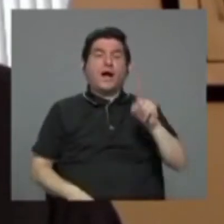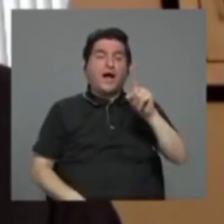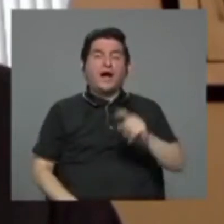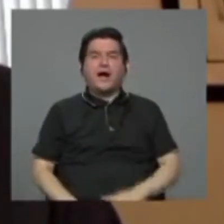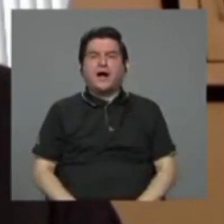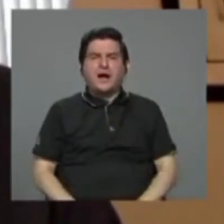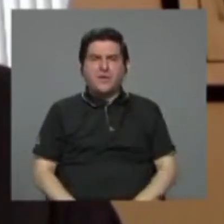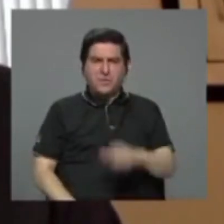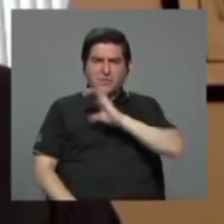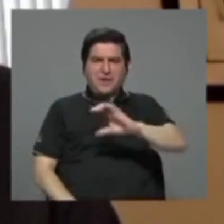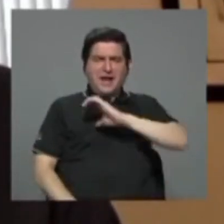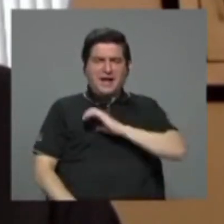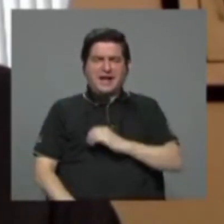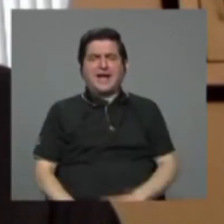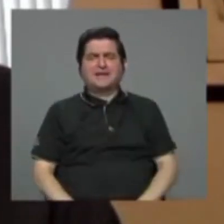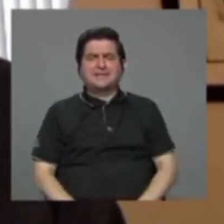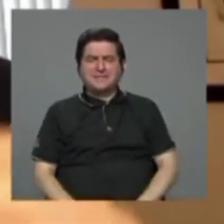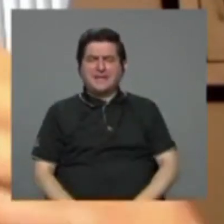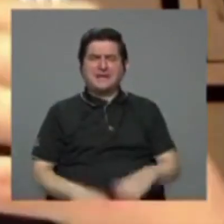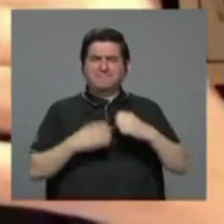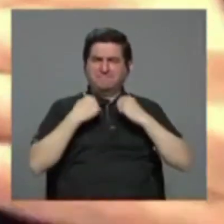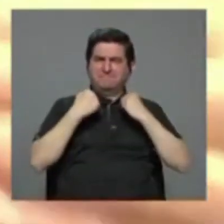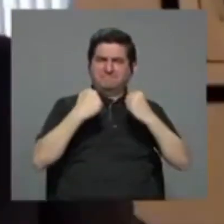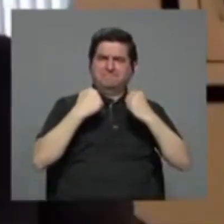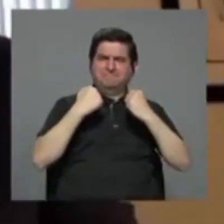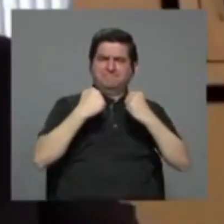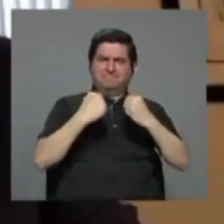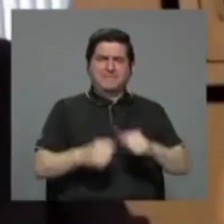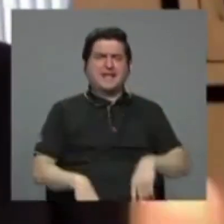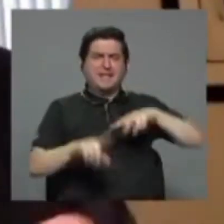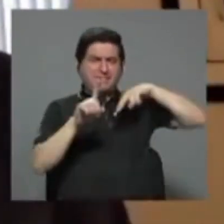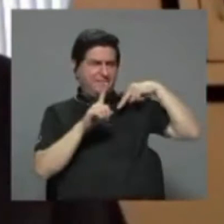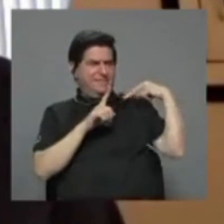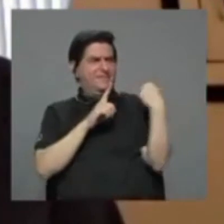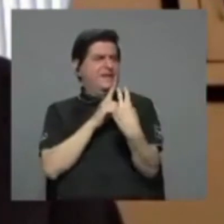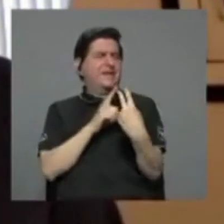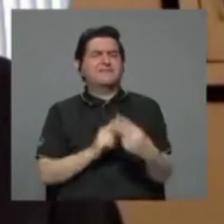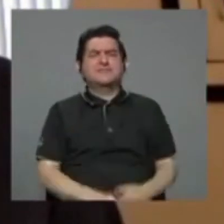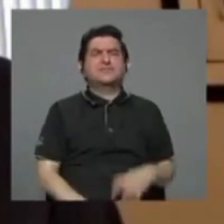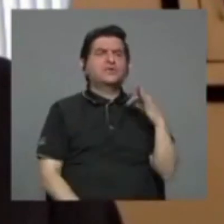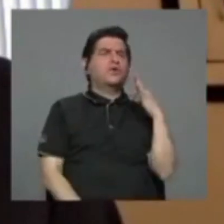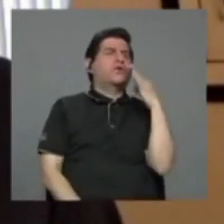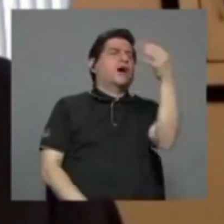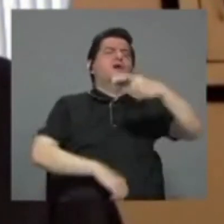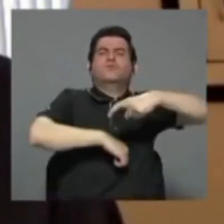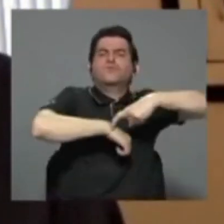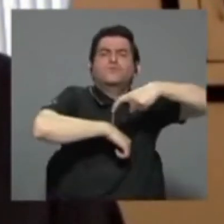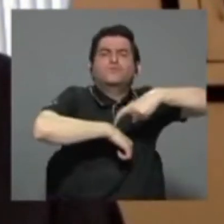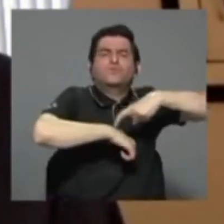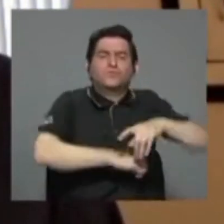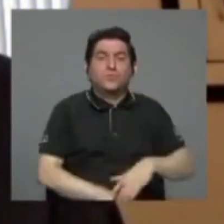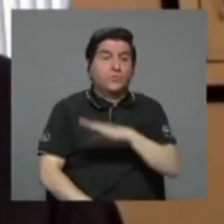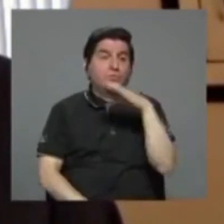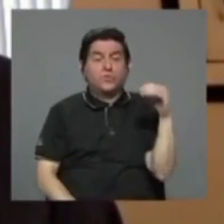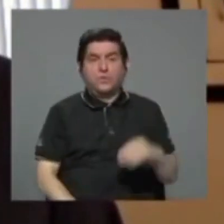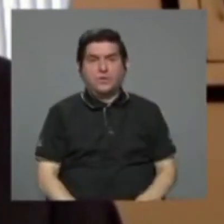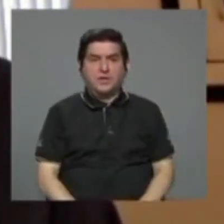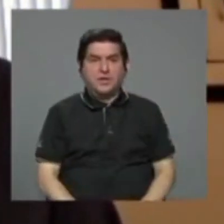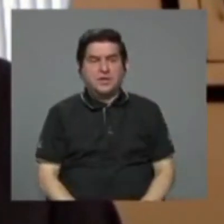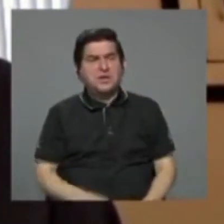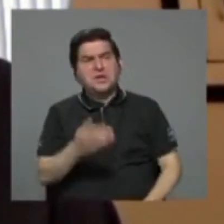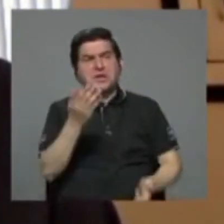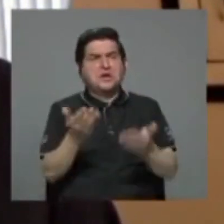para una acción con visión de largo plazo y